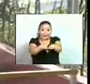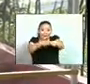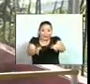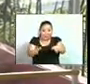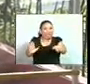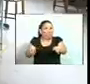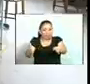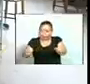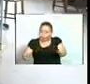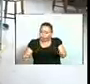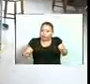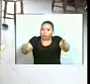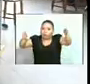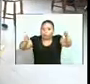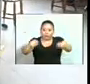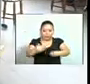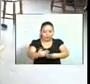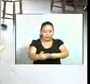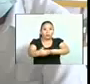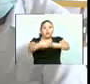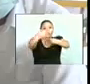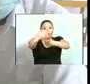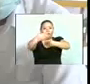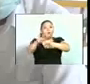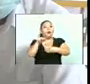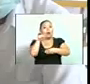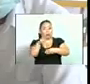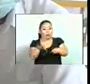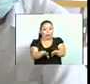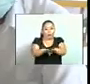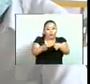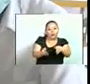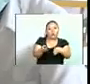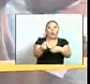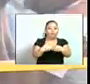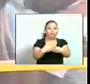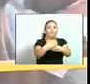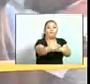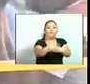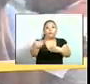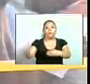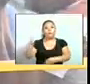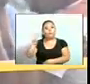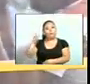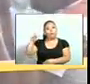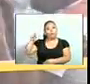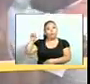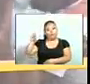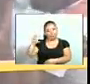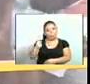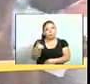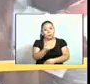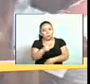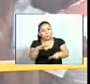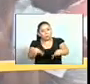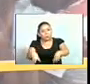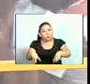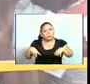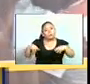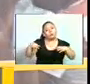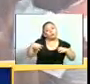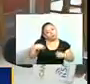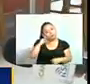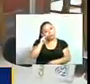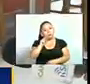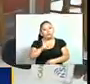protectoras. Nosotros tenemos la separación de mesas de dos metros. Los clientes acataron cada una de las